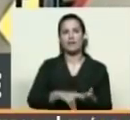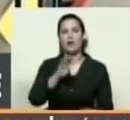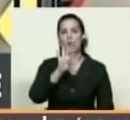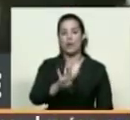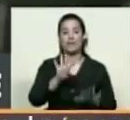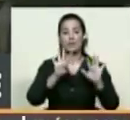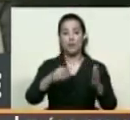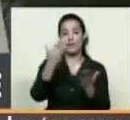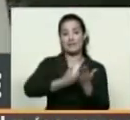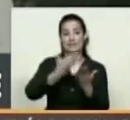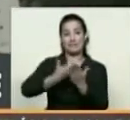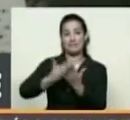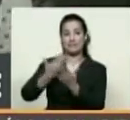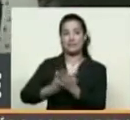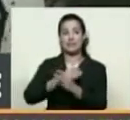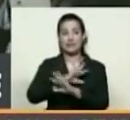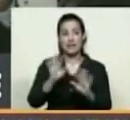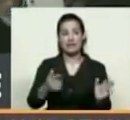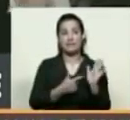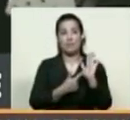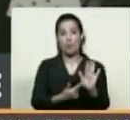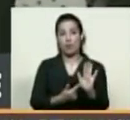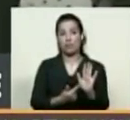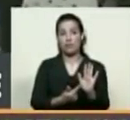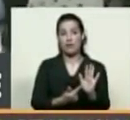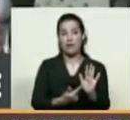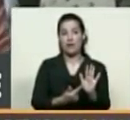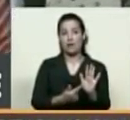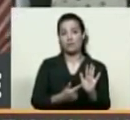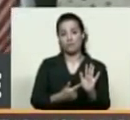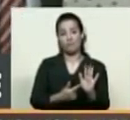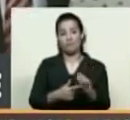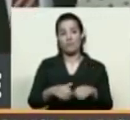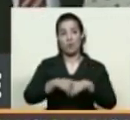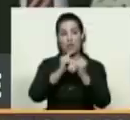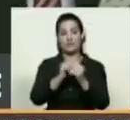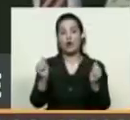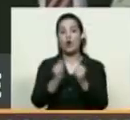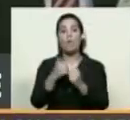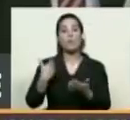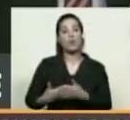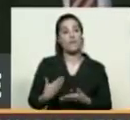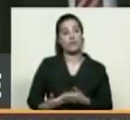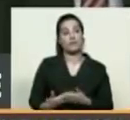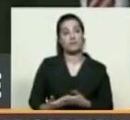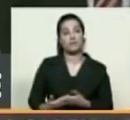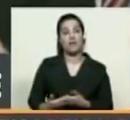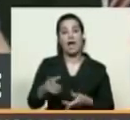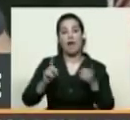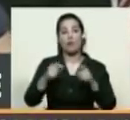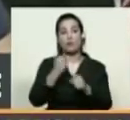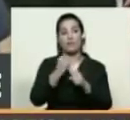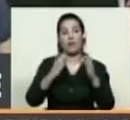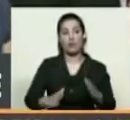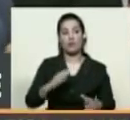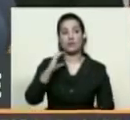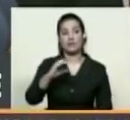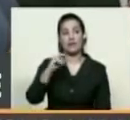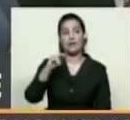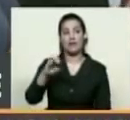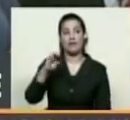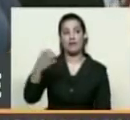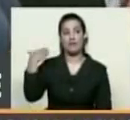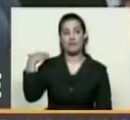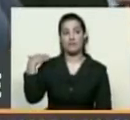donde se da a conocer el grado de violencia con pruebas que vivieron algunos trabajadores del Consejo Nacional Electoral durante los